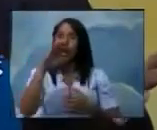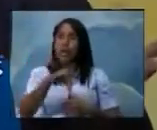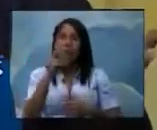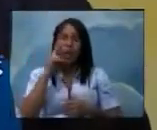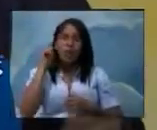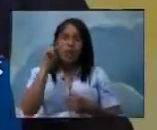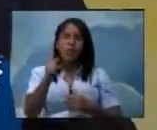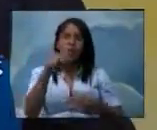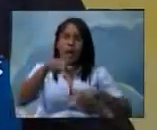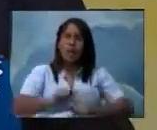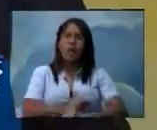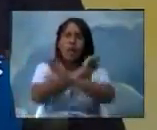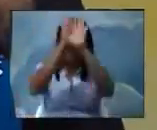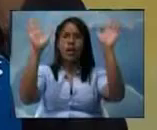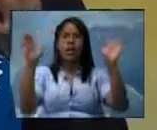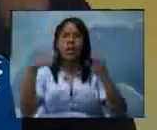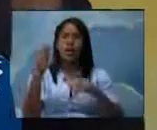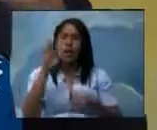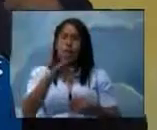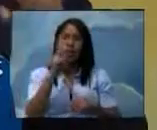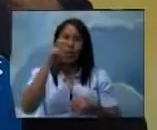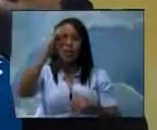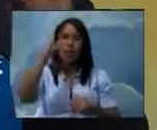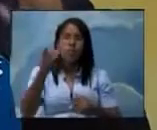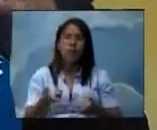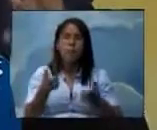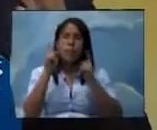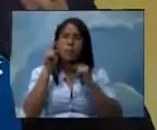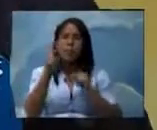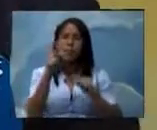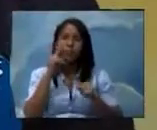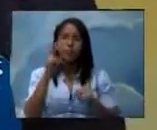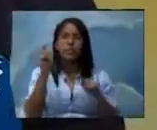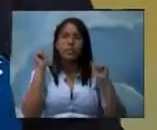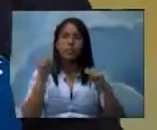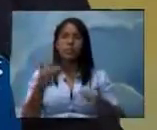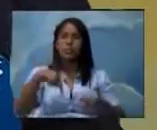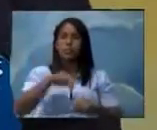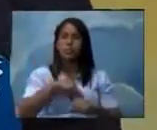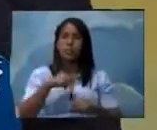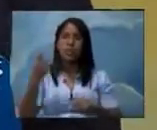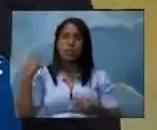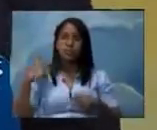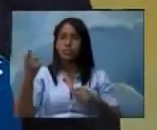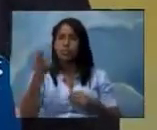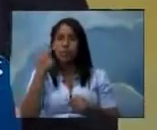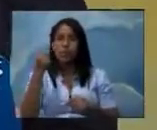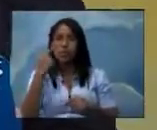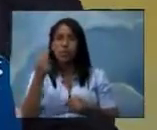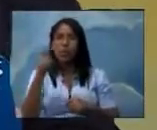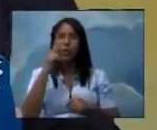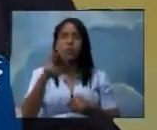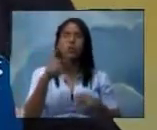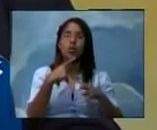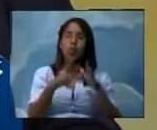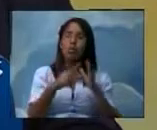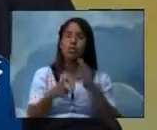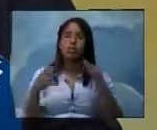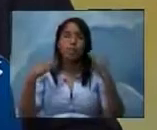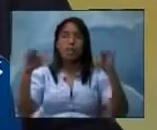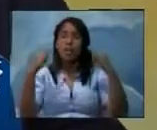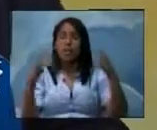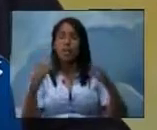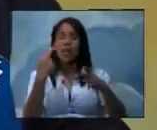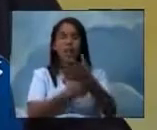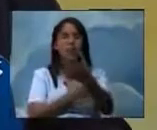está viendo usted en esta mañana? ¿Qué es lo que Dios le ha permitido a usted ver? Nosotros tenemos que acostumbrarnos a ver cosas